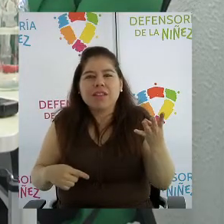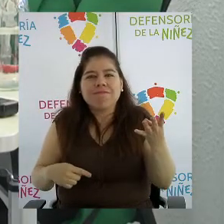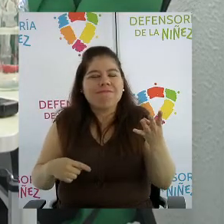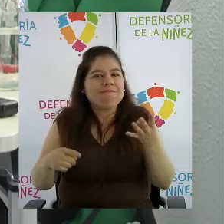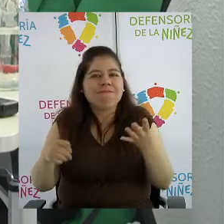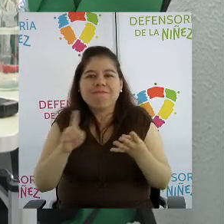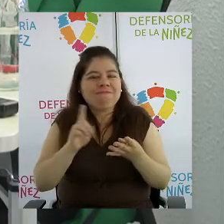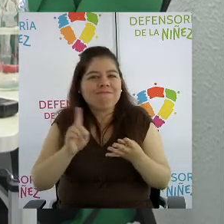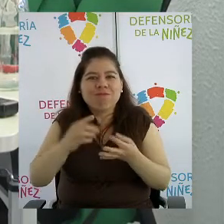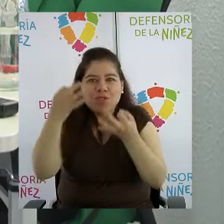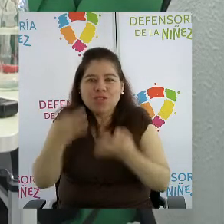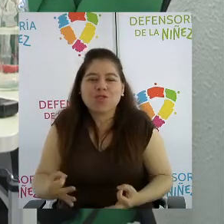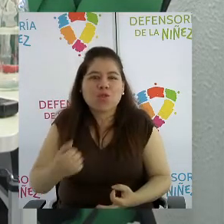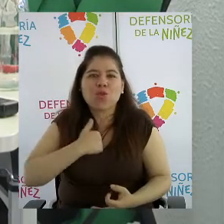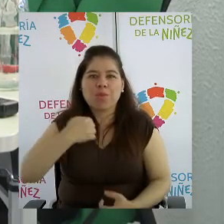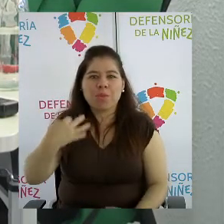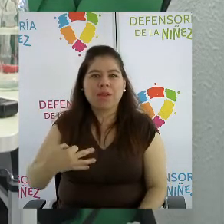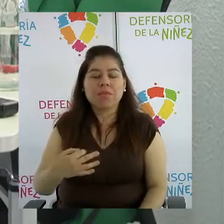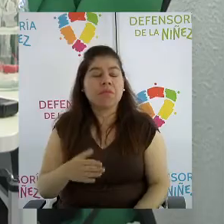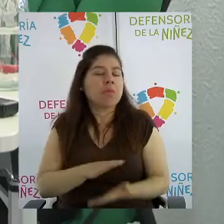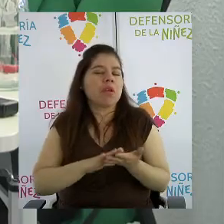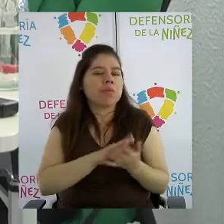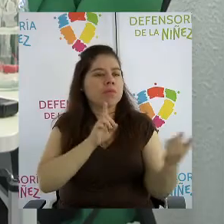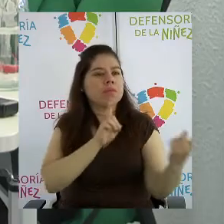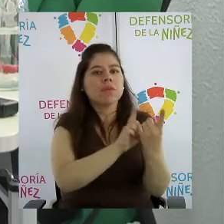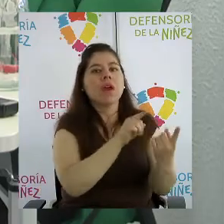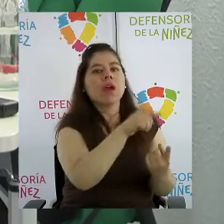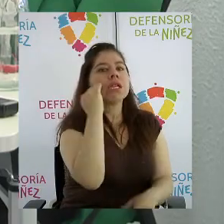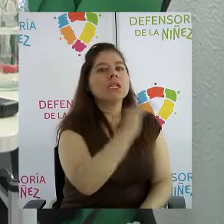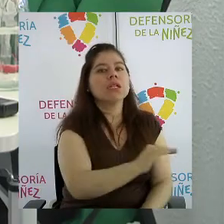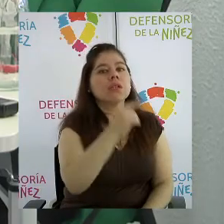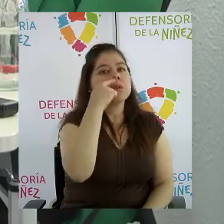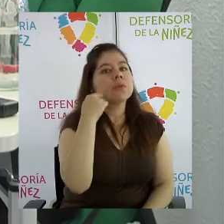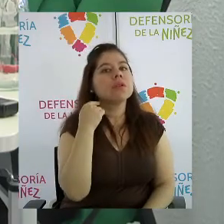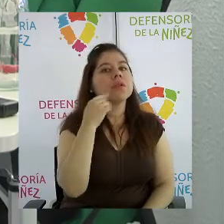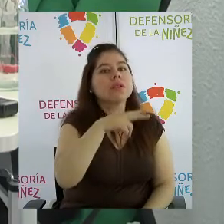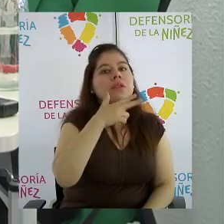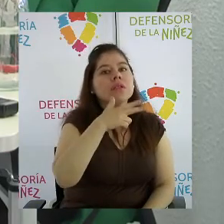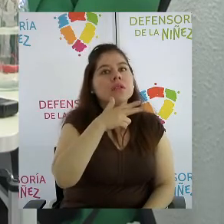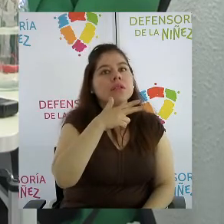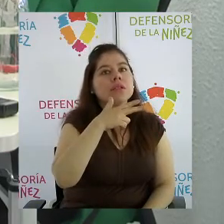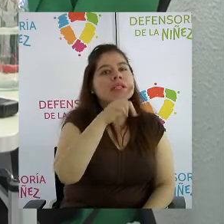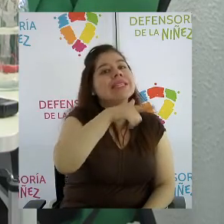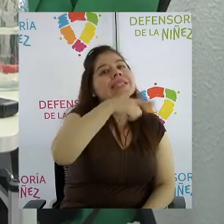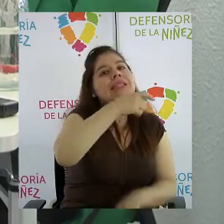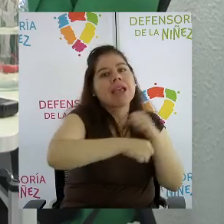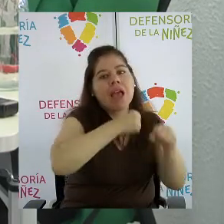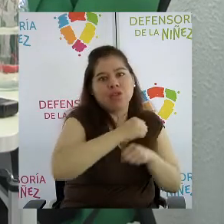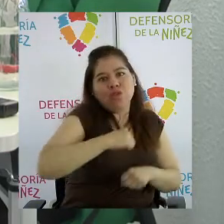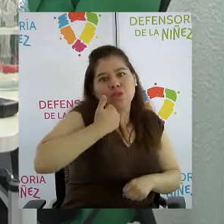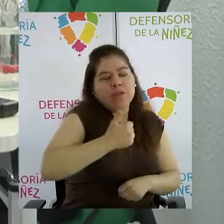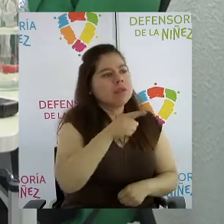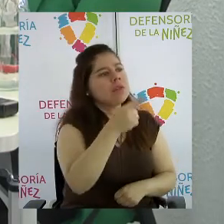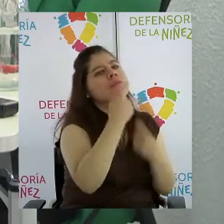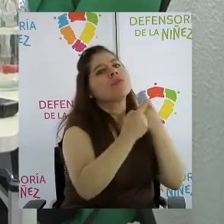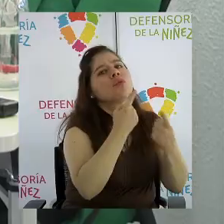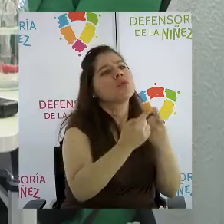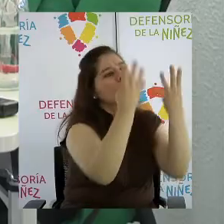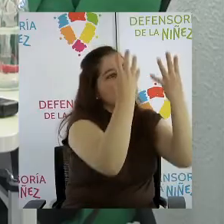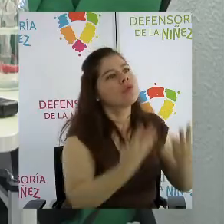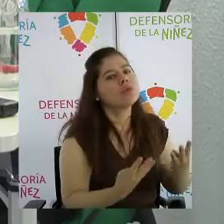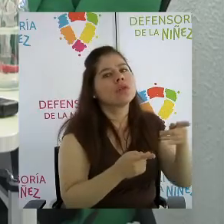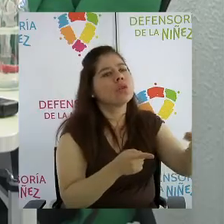con la realidad. Cuando yo hablo con un chico de 17 años en un calabozo y le digo que me cuente qué pasó cuando lo detuvieron, si tiene algo